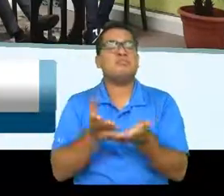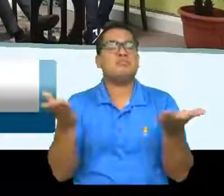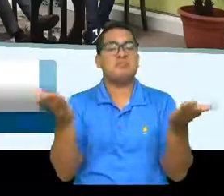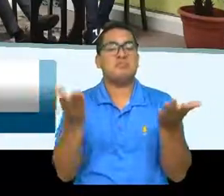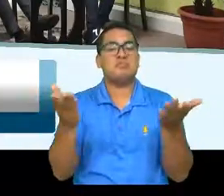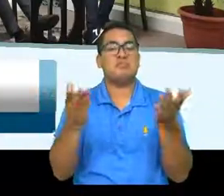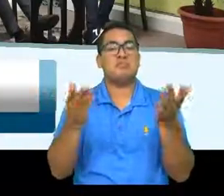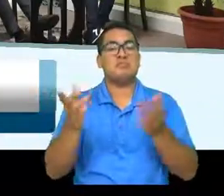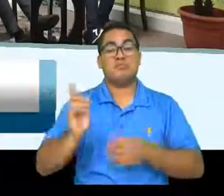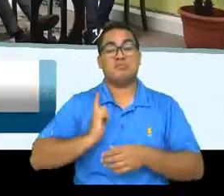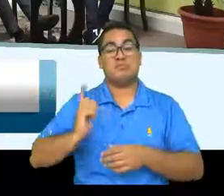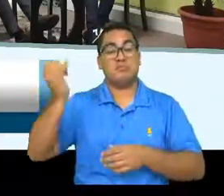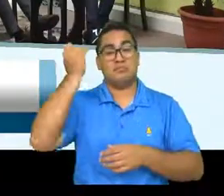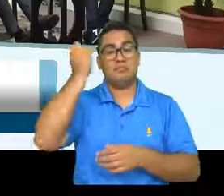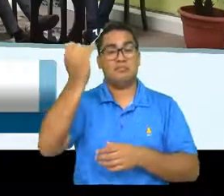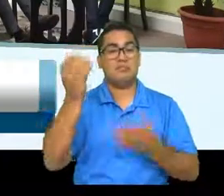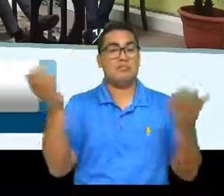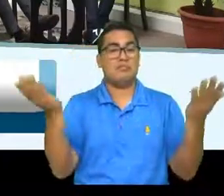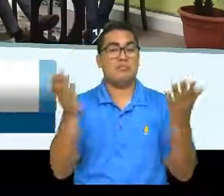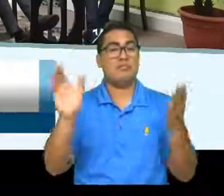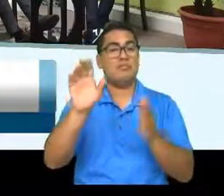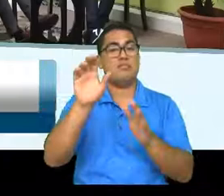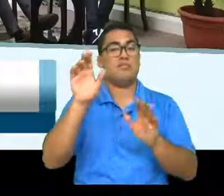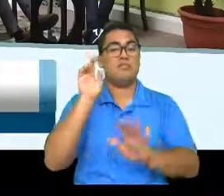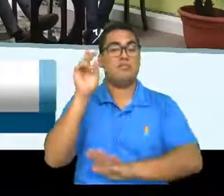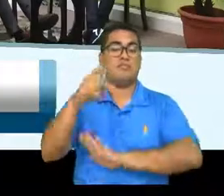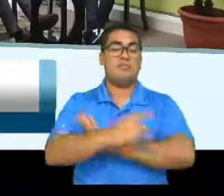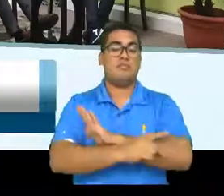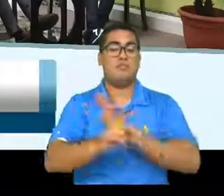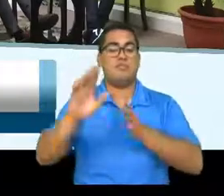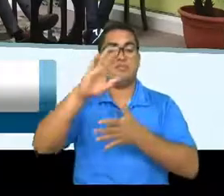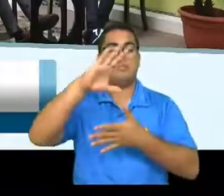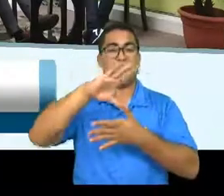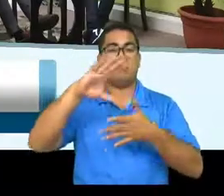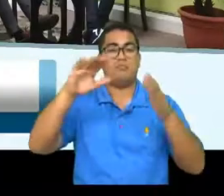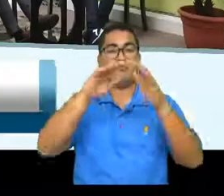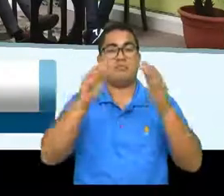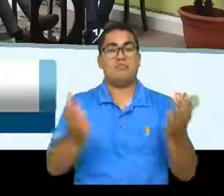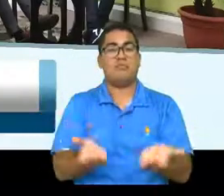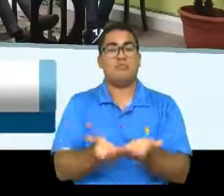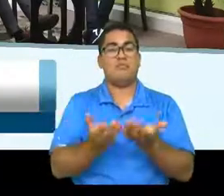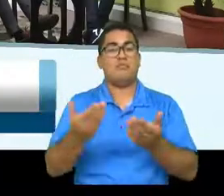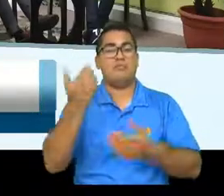tienen ideas homogenizadas en los países de América, en el mundo, para el combate contra